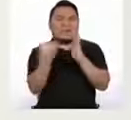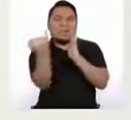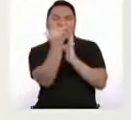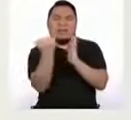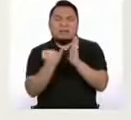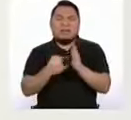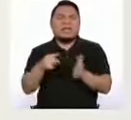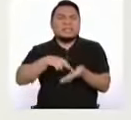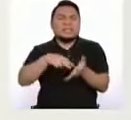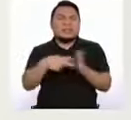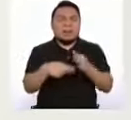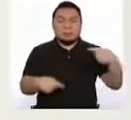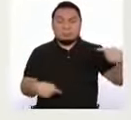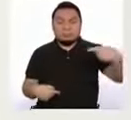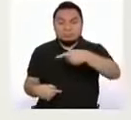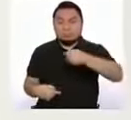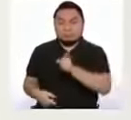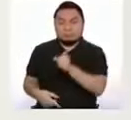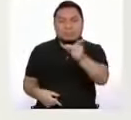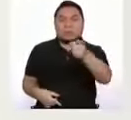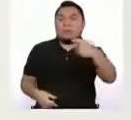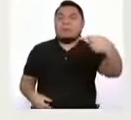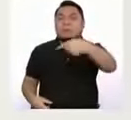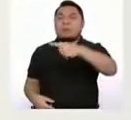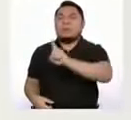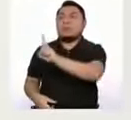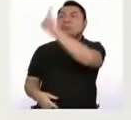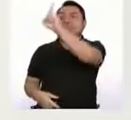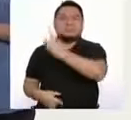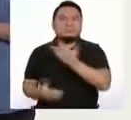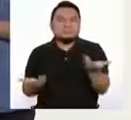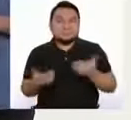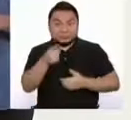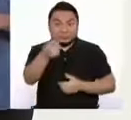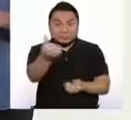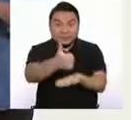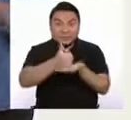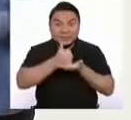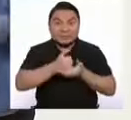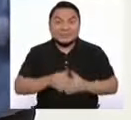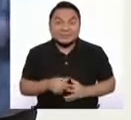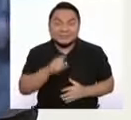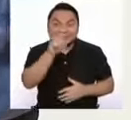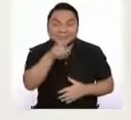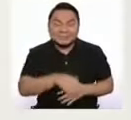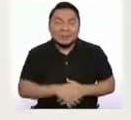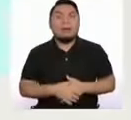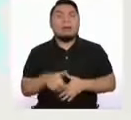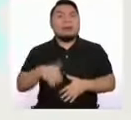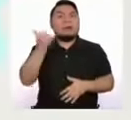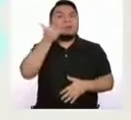indicarán esas flechas? ¿Ustedes pueden ayudarme? ¿Mi celular?